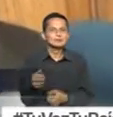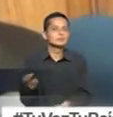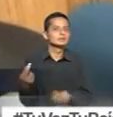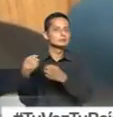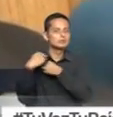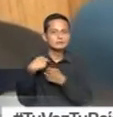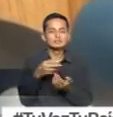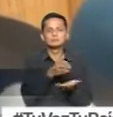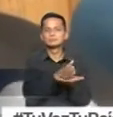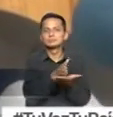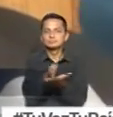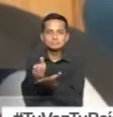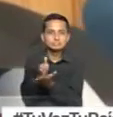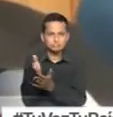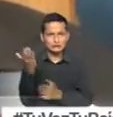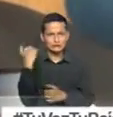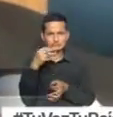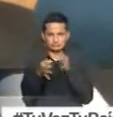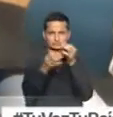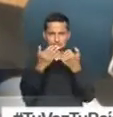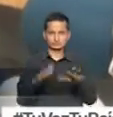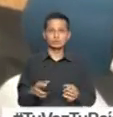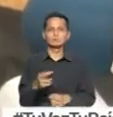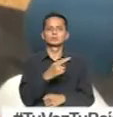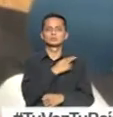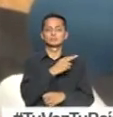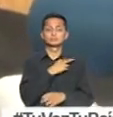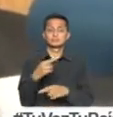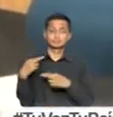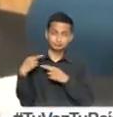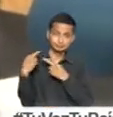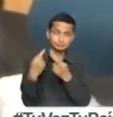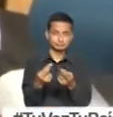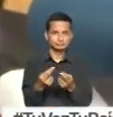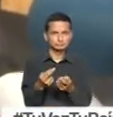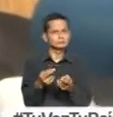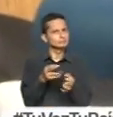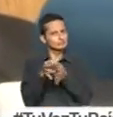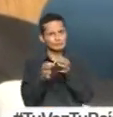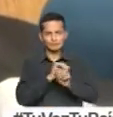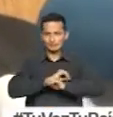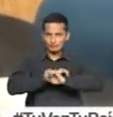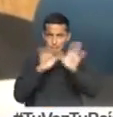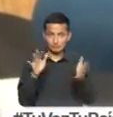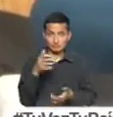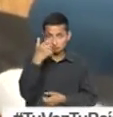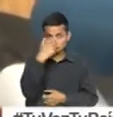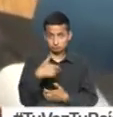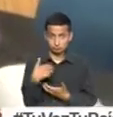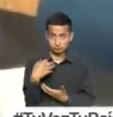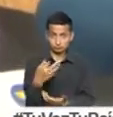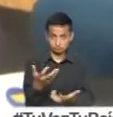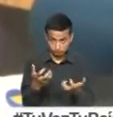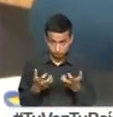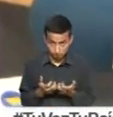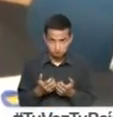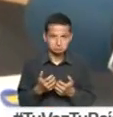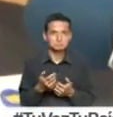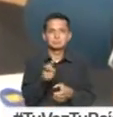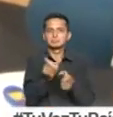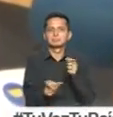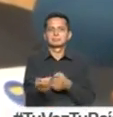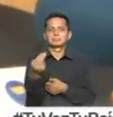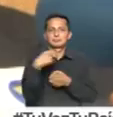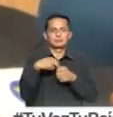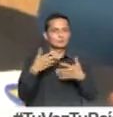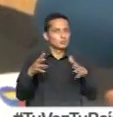como hemos señalado, de la Universidad Andina. Quedó claro de quién existe voluntad de solucionar el problema, quién no asistió a